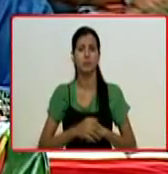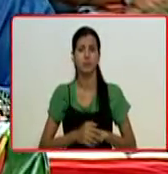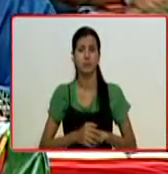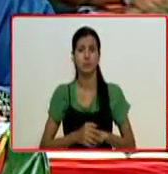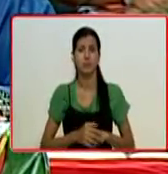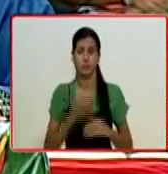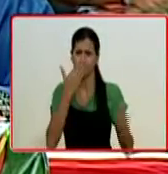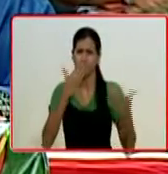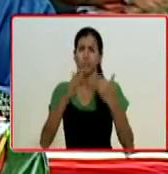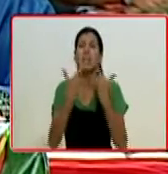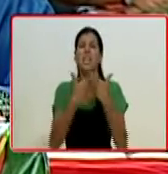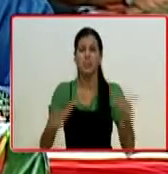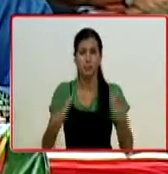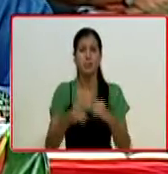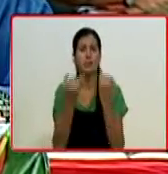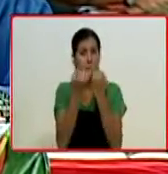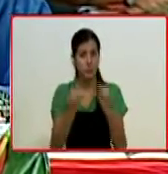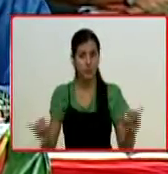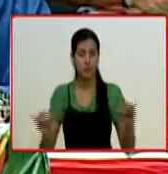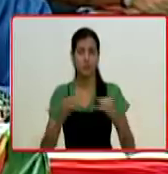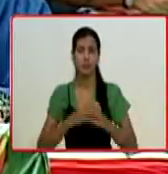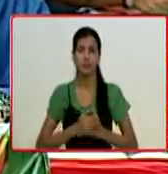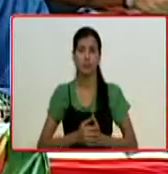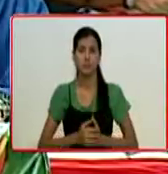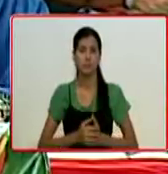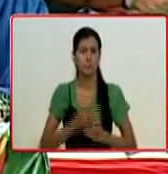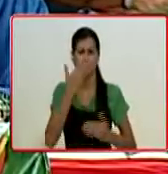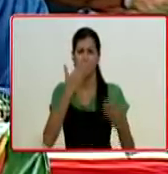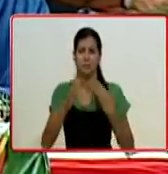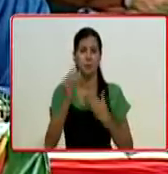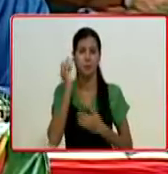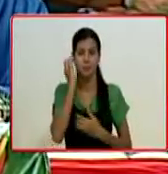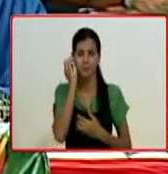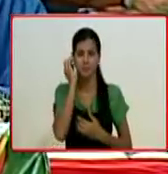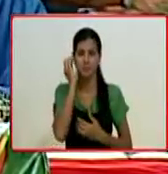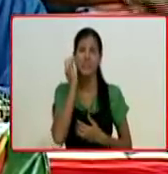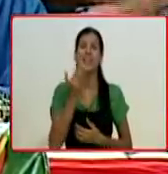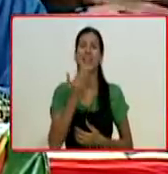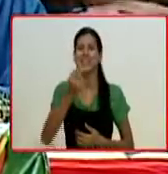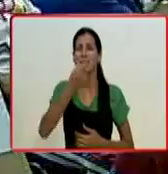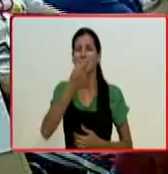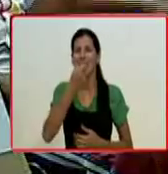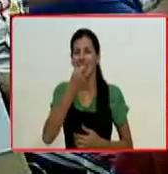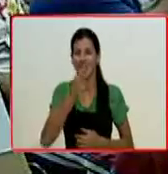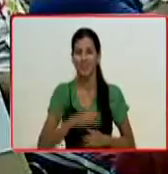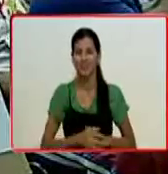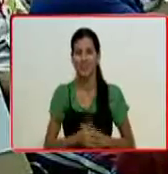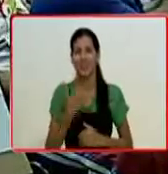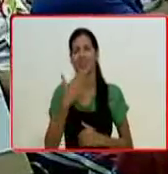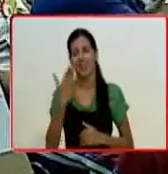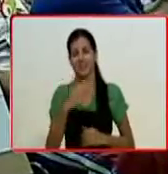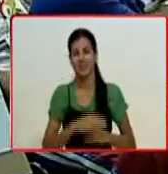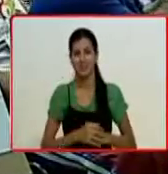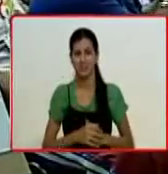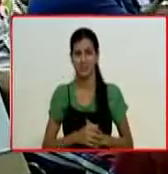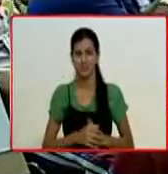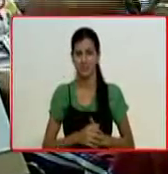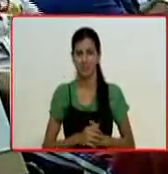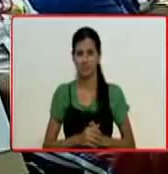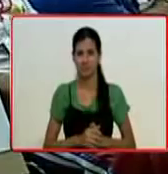seremos libres, soberanos e independientes por siempre. Gracias, Miguel Ángel. Gracias.